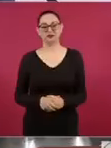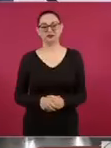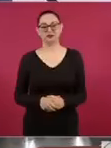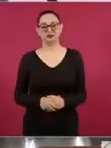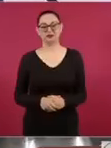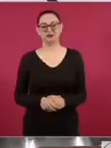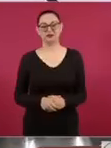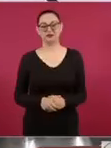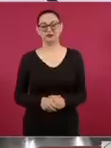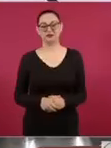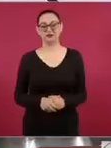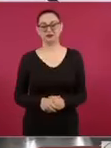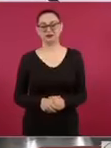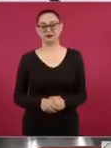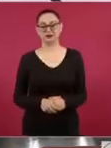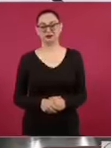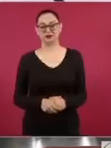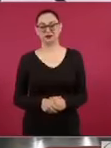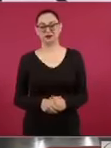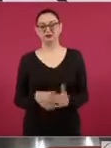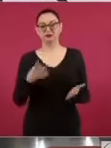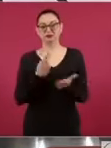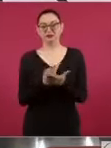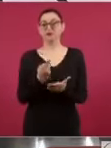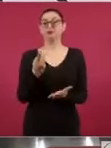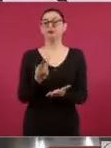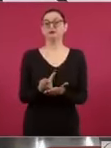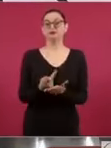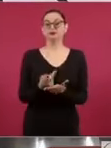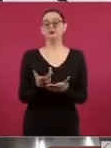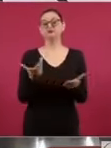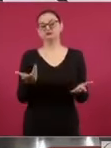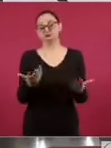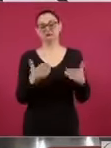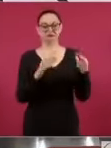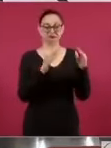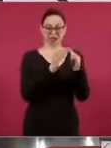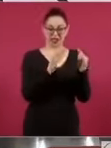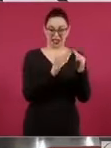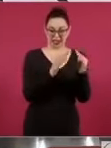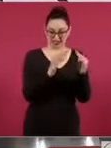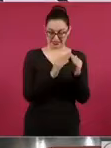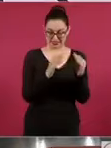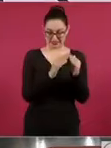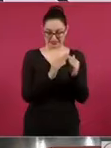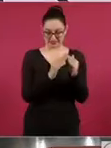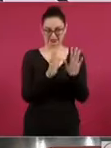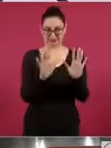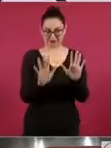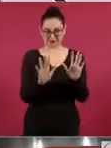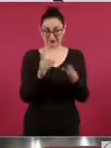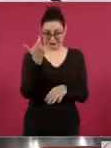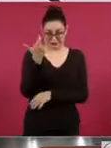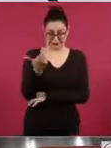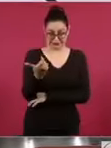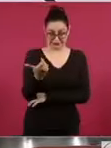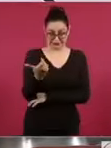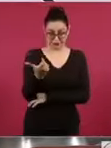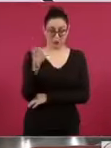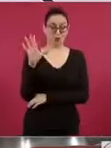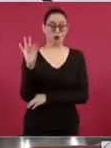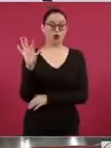Los premios son casas, son 40 millones primero.